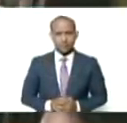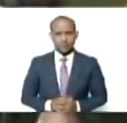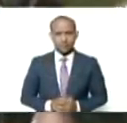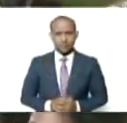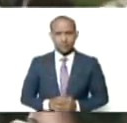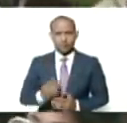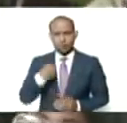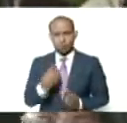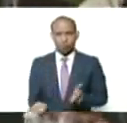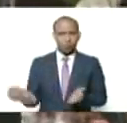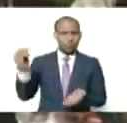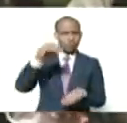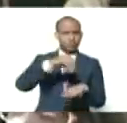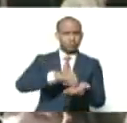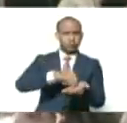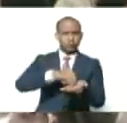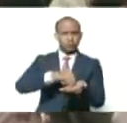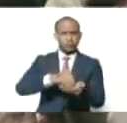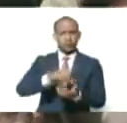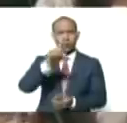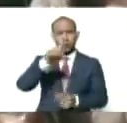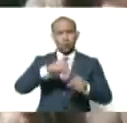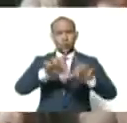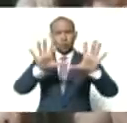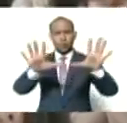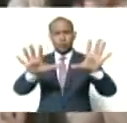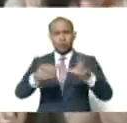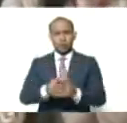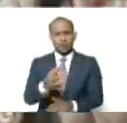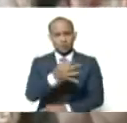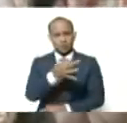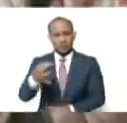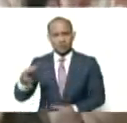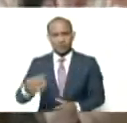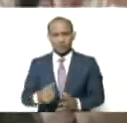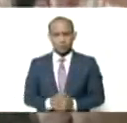Yo agregaría el 1-10, perfecto,